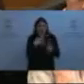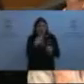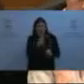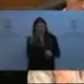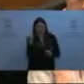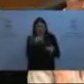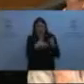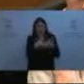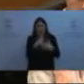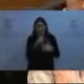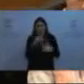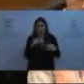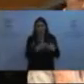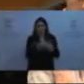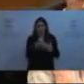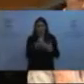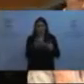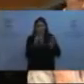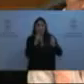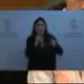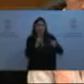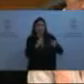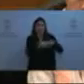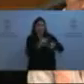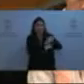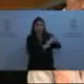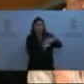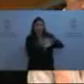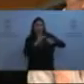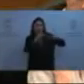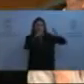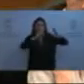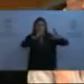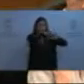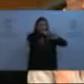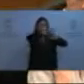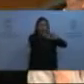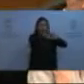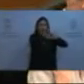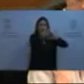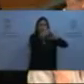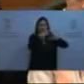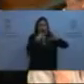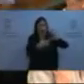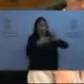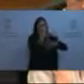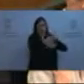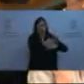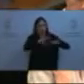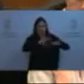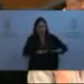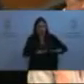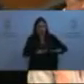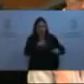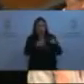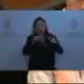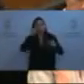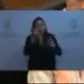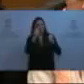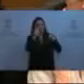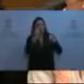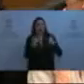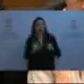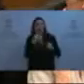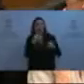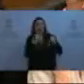de 2016. Entonces, había un pequeño jardín en el tejado de la capilla. Hice una visita con expertos que advirtieron las filtraciones que